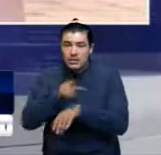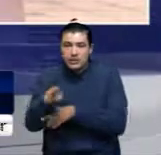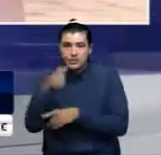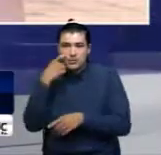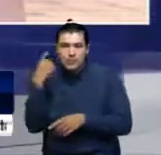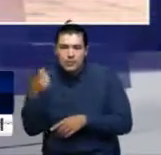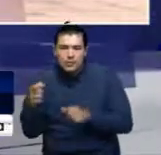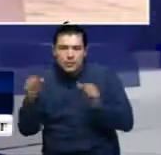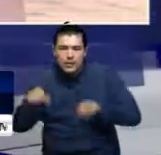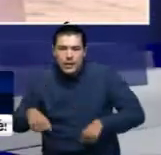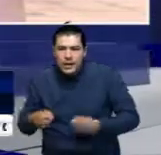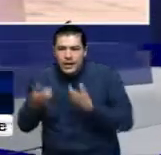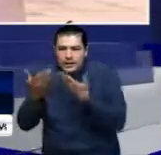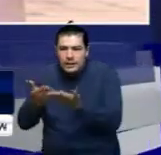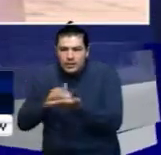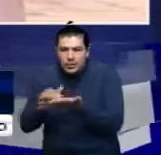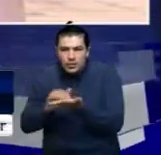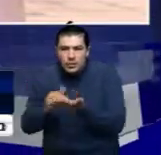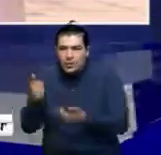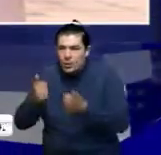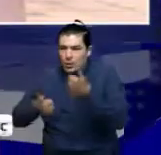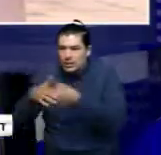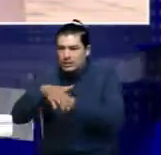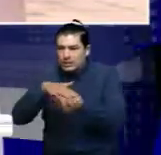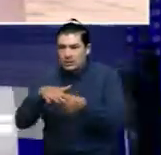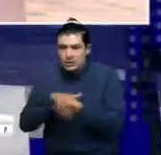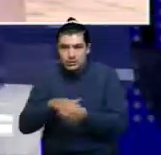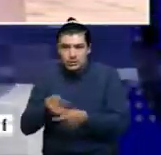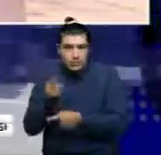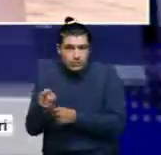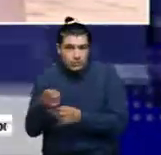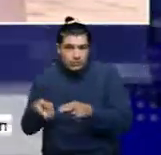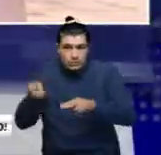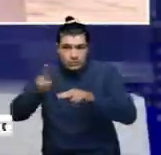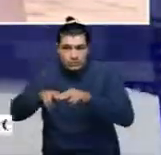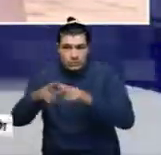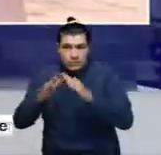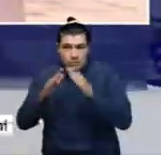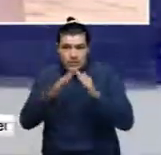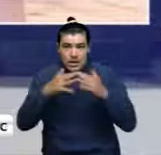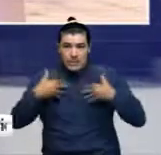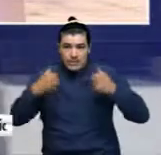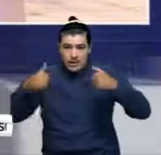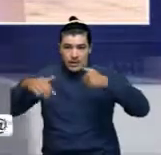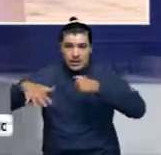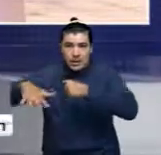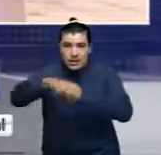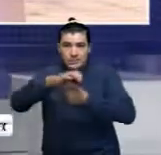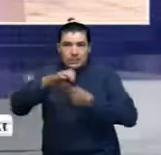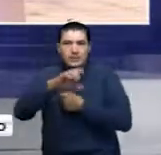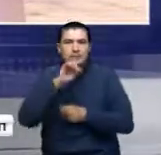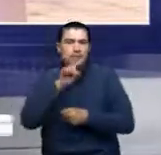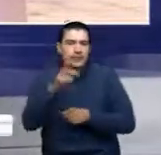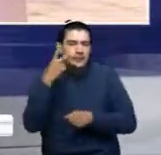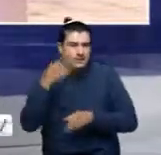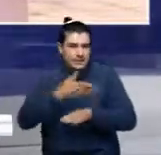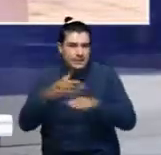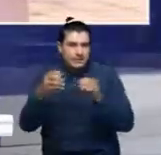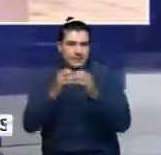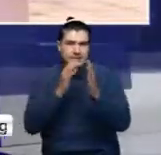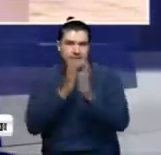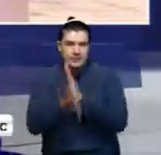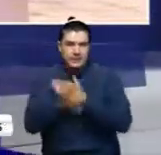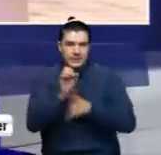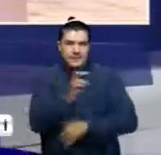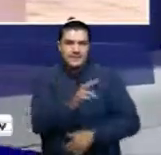mecanismo que solo libia la situación del avalúo catastral desde el consejo de educar a manga les informó pablo vázquez continúen